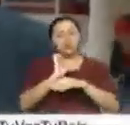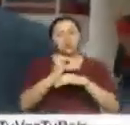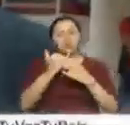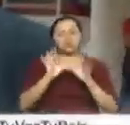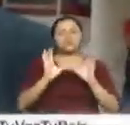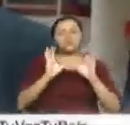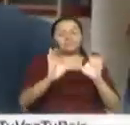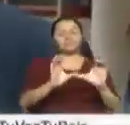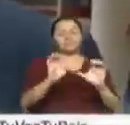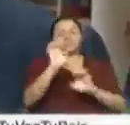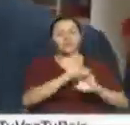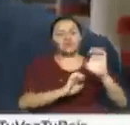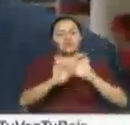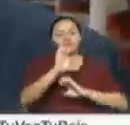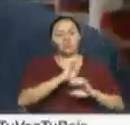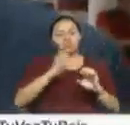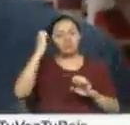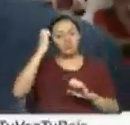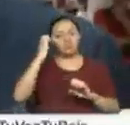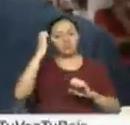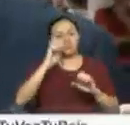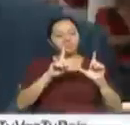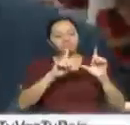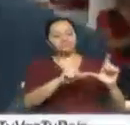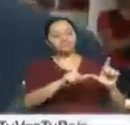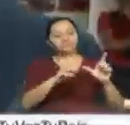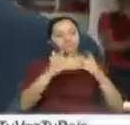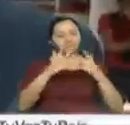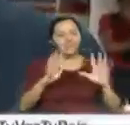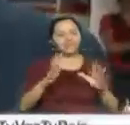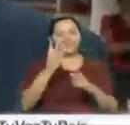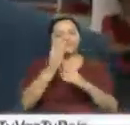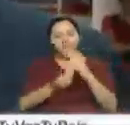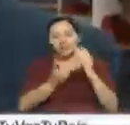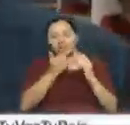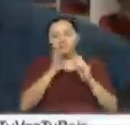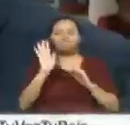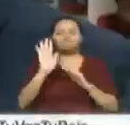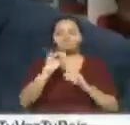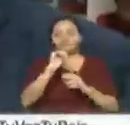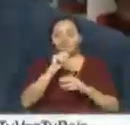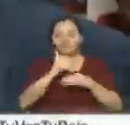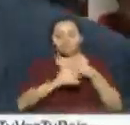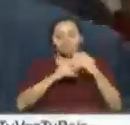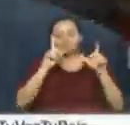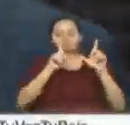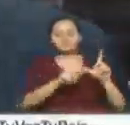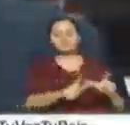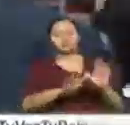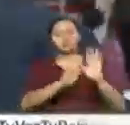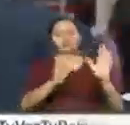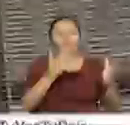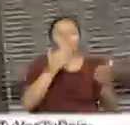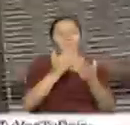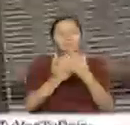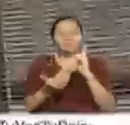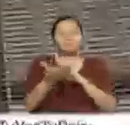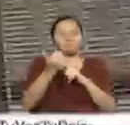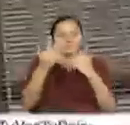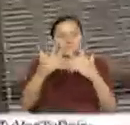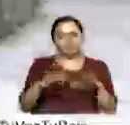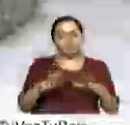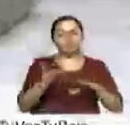certificación con norma europea y esto sin duda alguna nos tiene que llenar de mucho orgullo a todos los ecuatorianos por los logros alcanzados. En